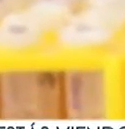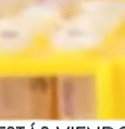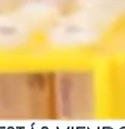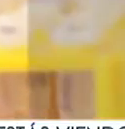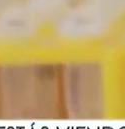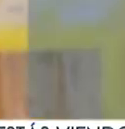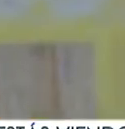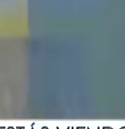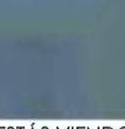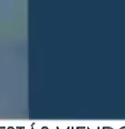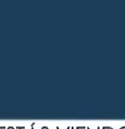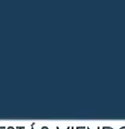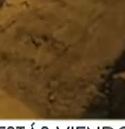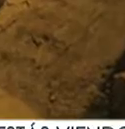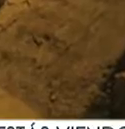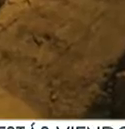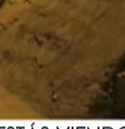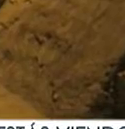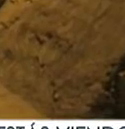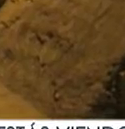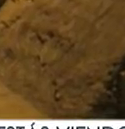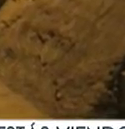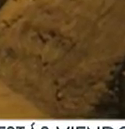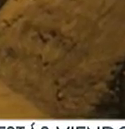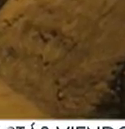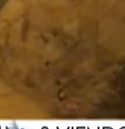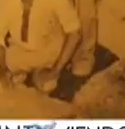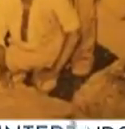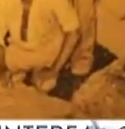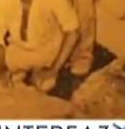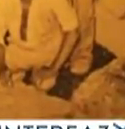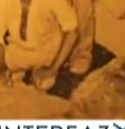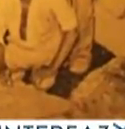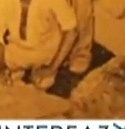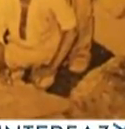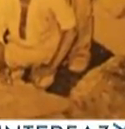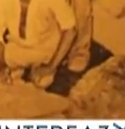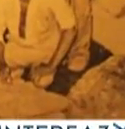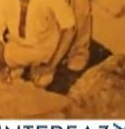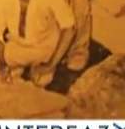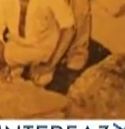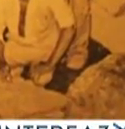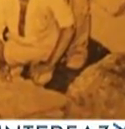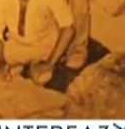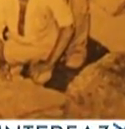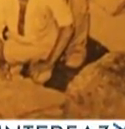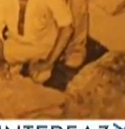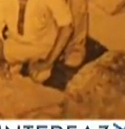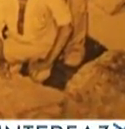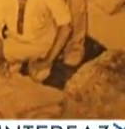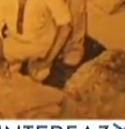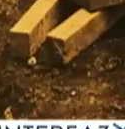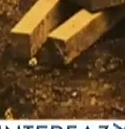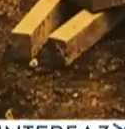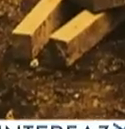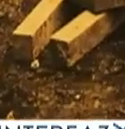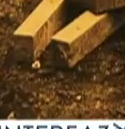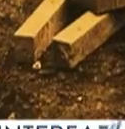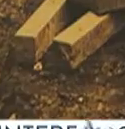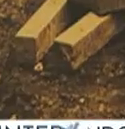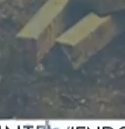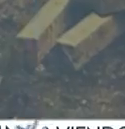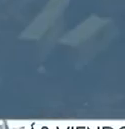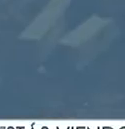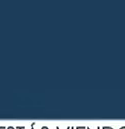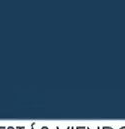al respecto. El arqueólogo Matos Moctezuma realizó una conferencia sobre la concepción de la muerte en la cultura